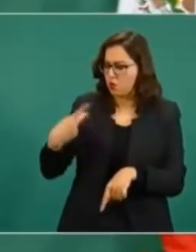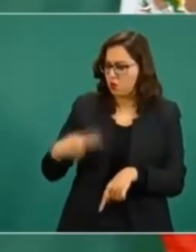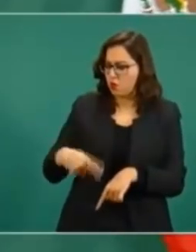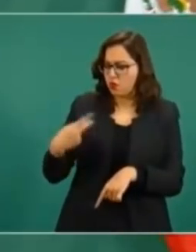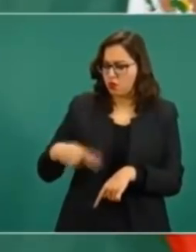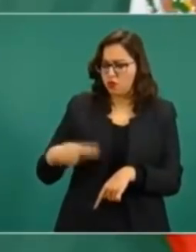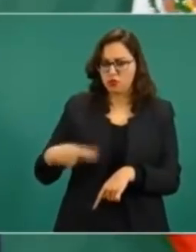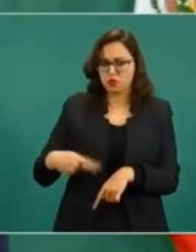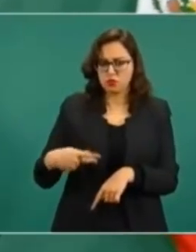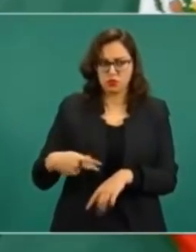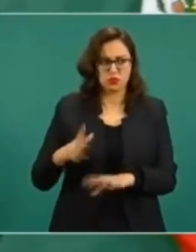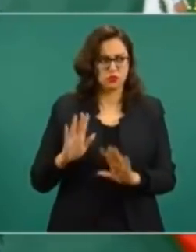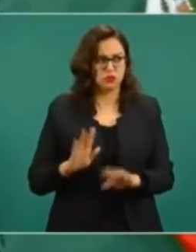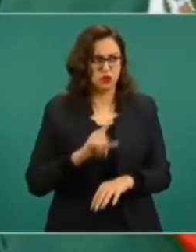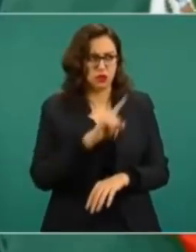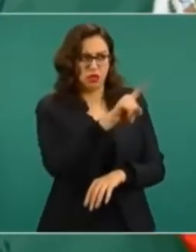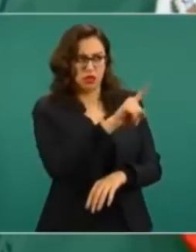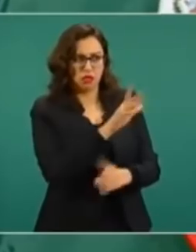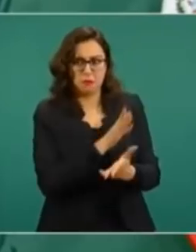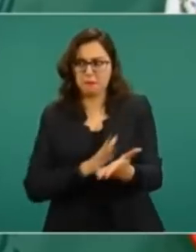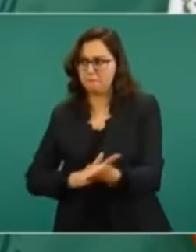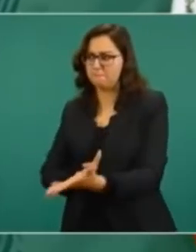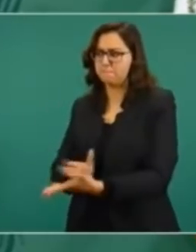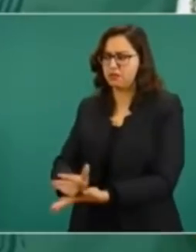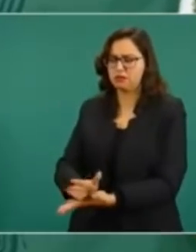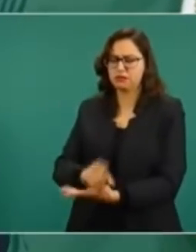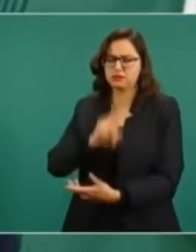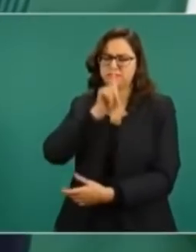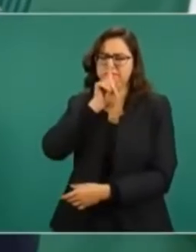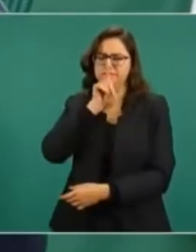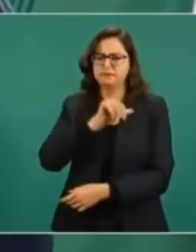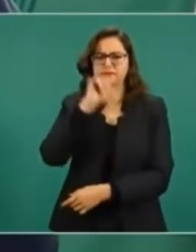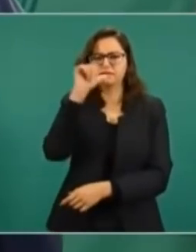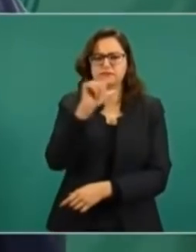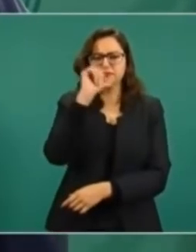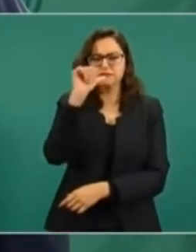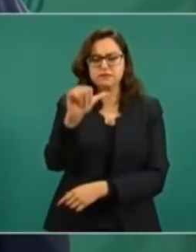nos corresponden a nosotros, a los mexicanos.